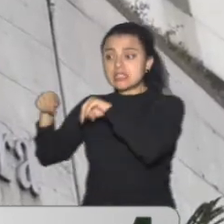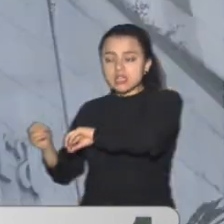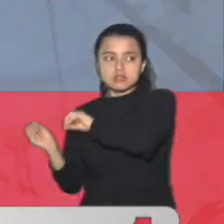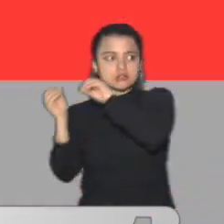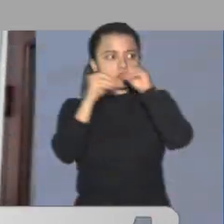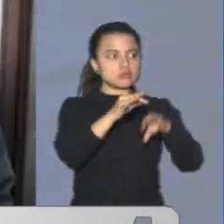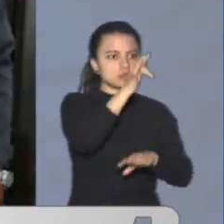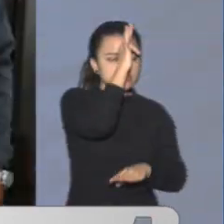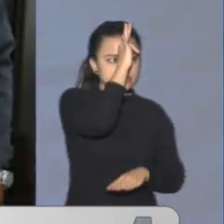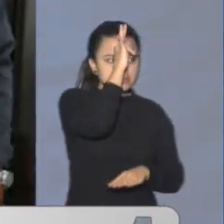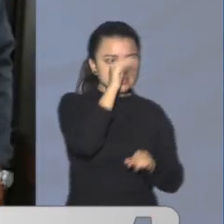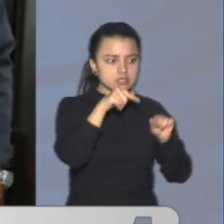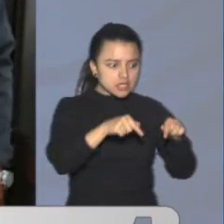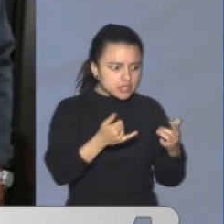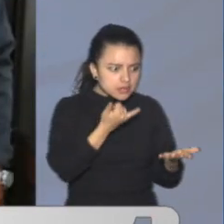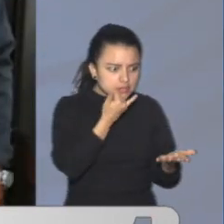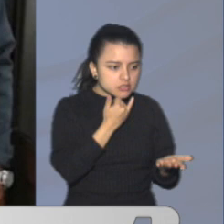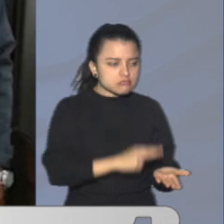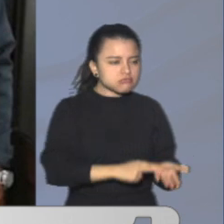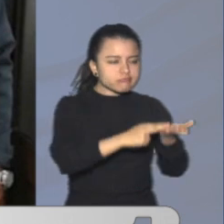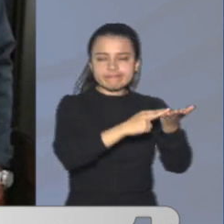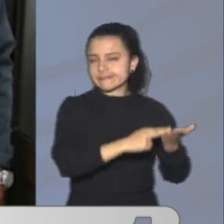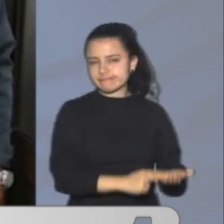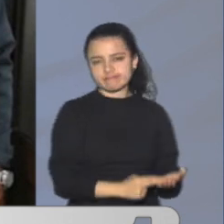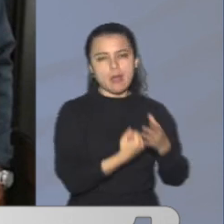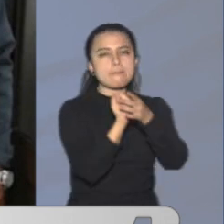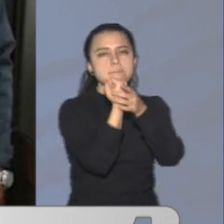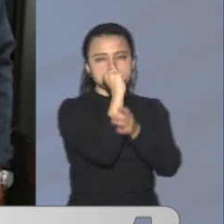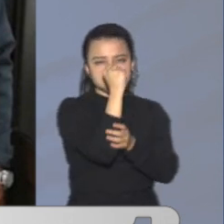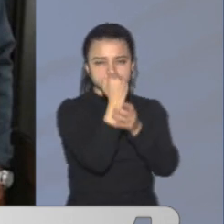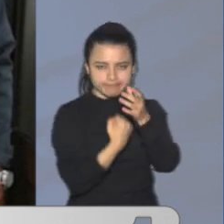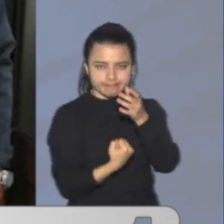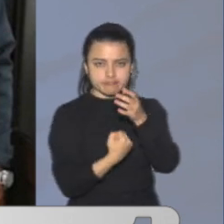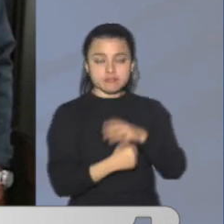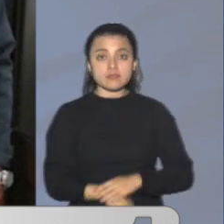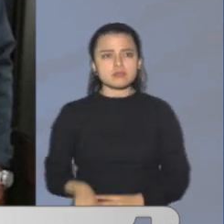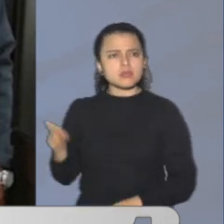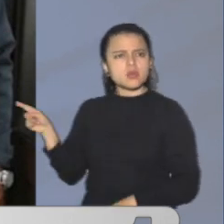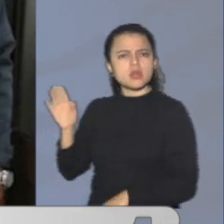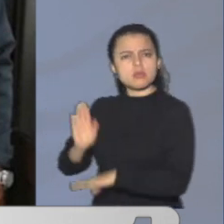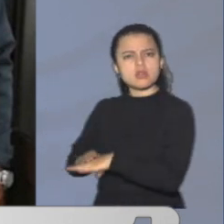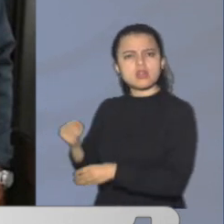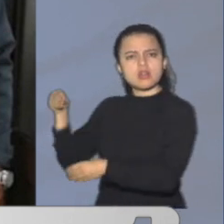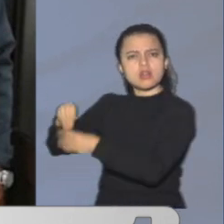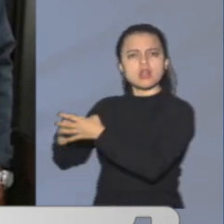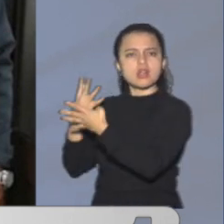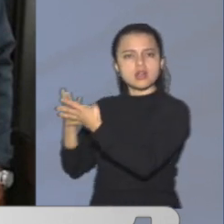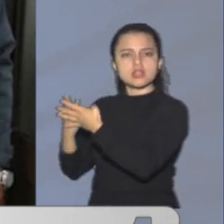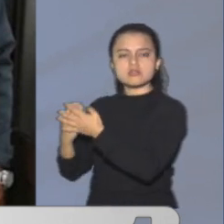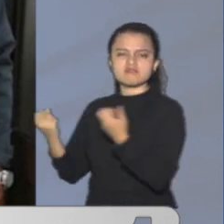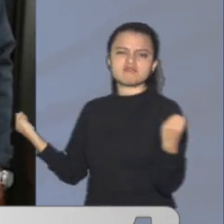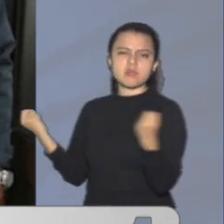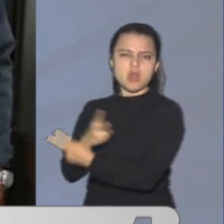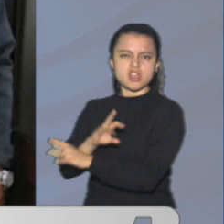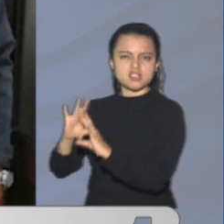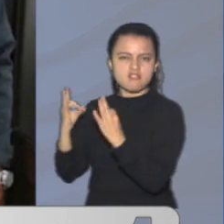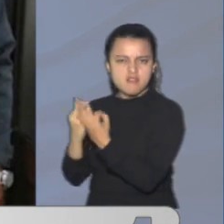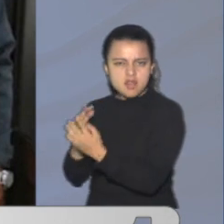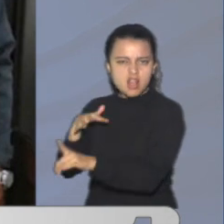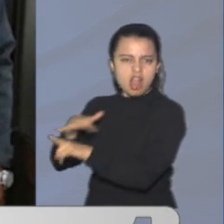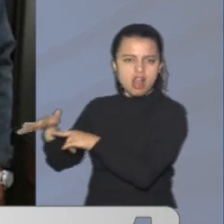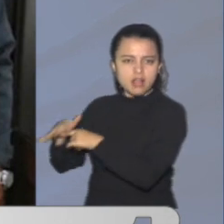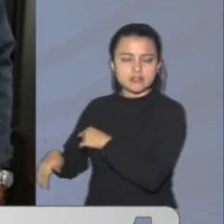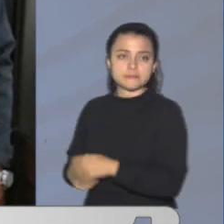desde el pasado mes de septiembre de 2022 por el presunto delito de violencia intrafamiliar otras 13 personas siguen en estado crítico por